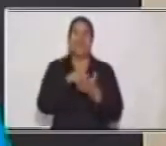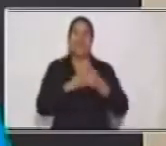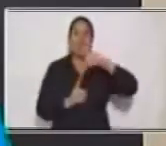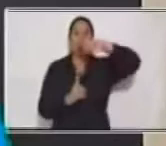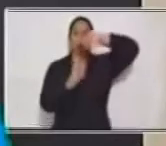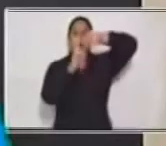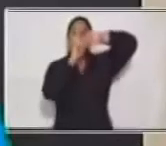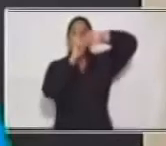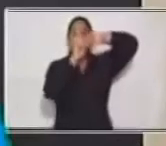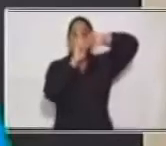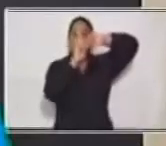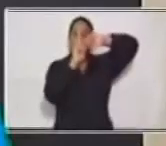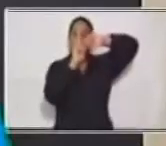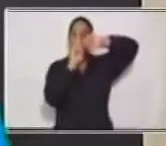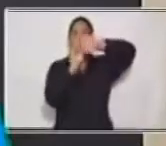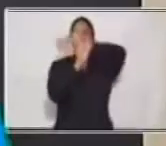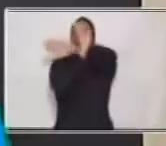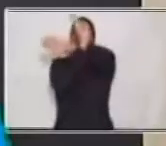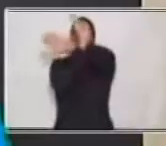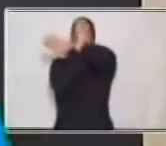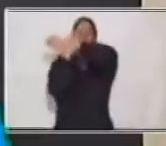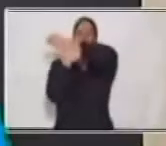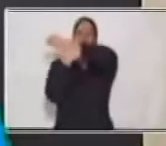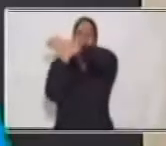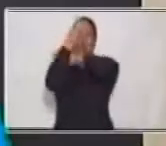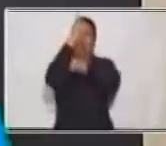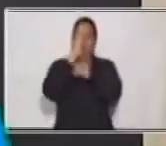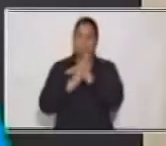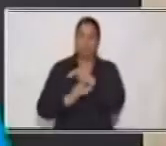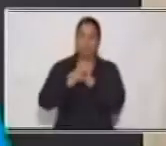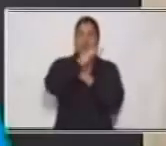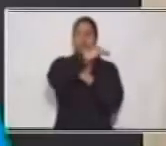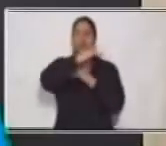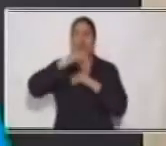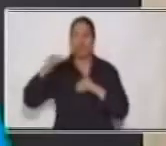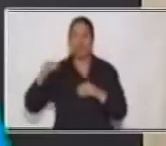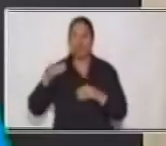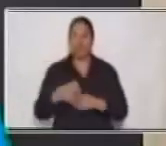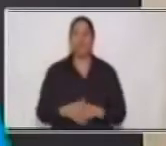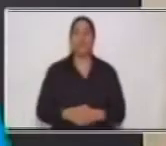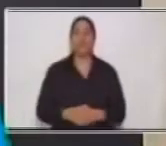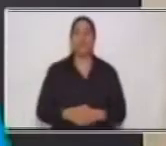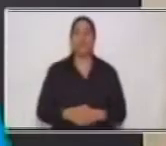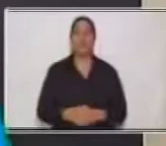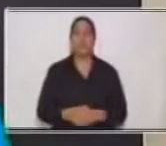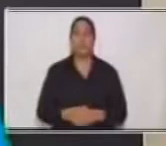que formamos, con las coordenadas A y B, vamos a trazar la asíntota.